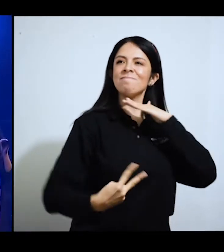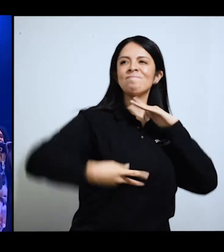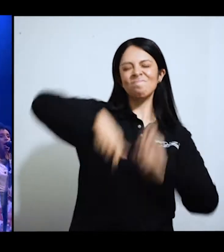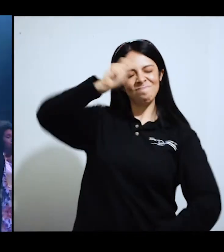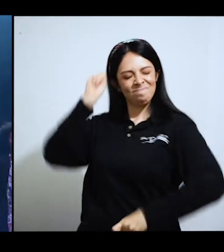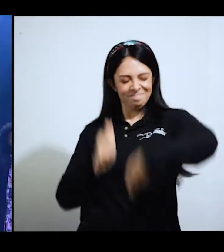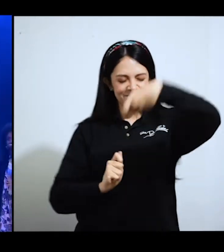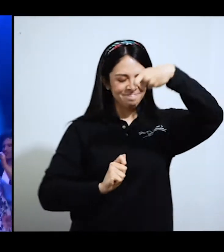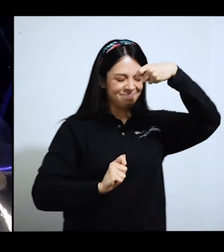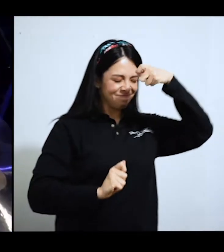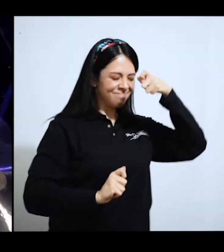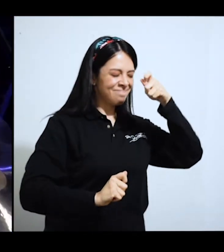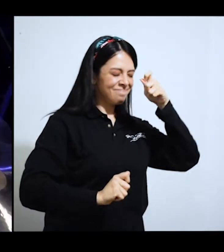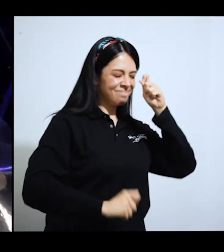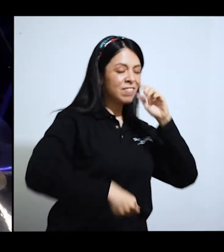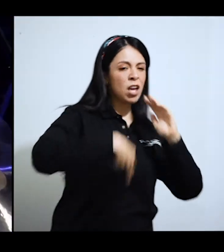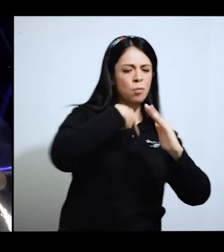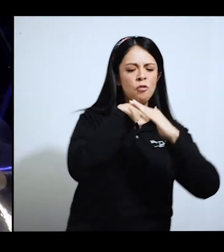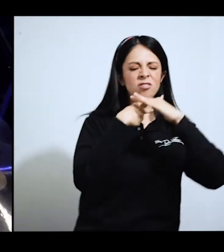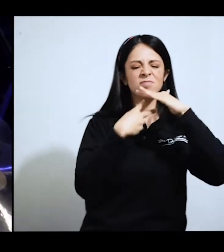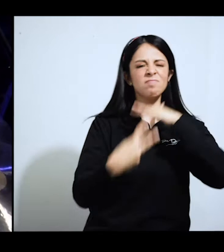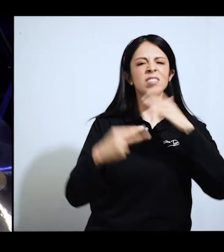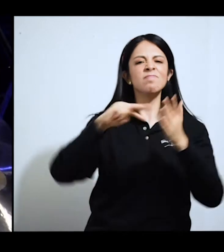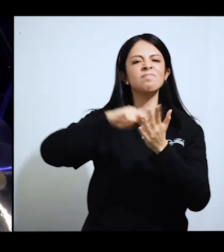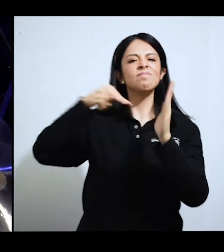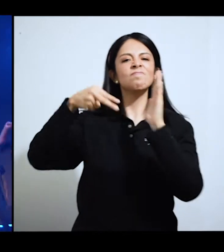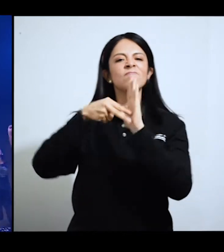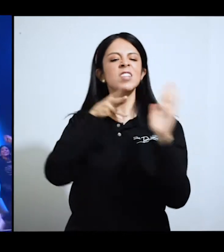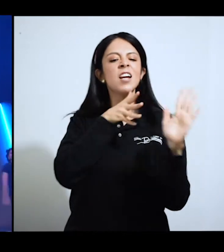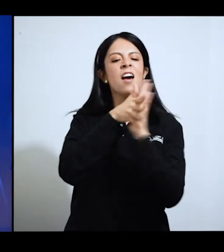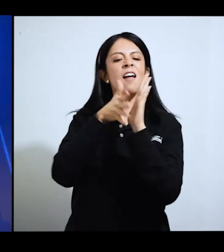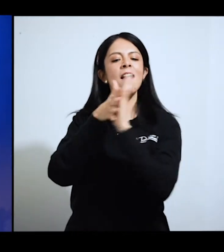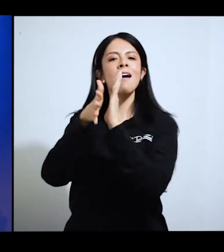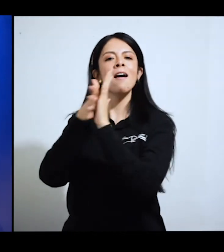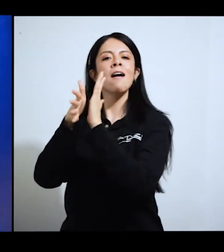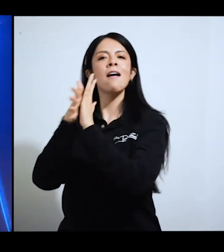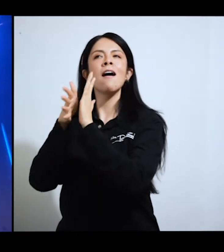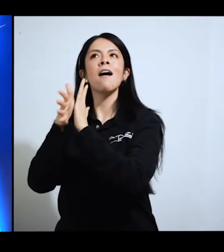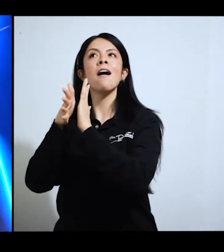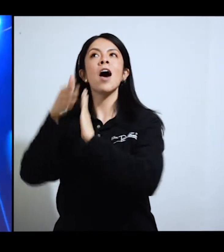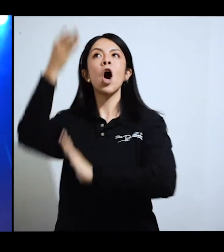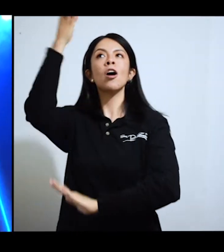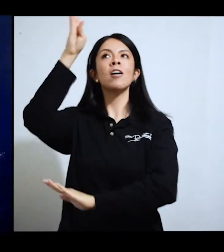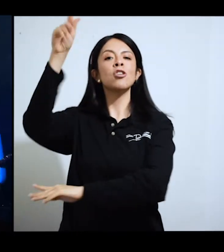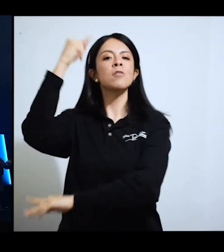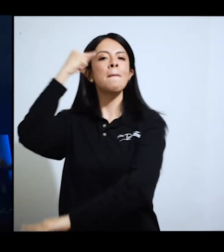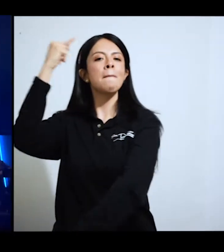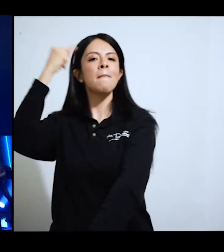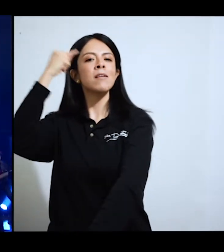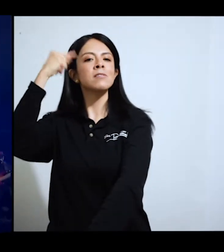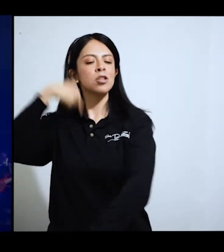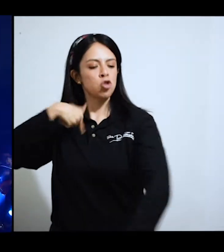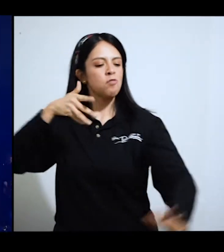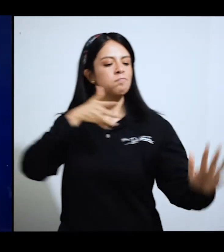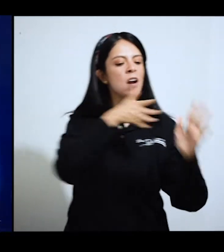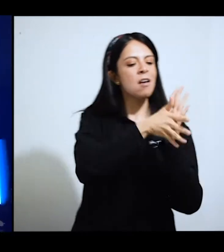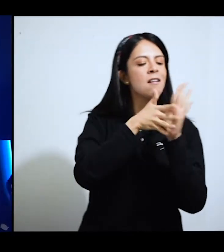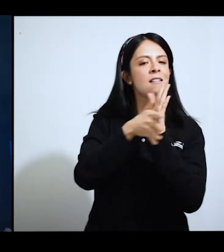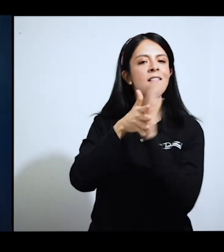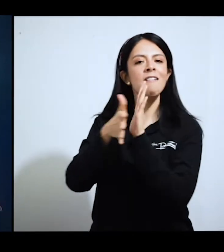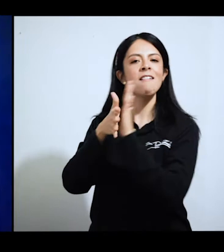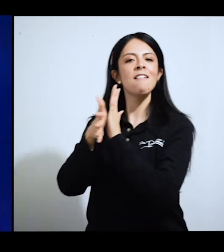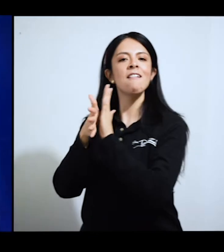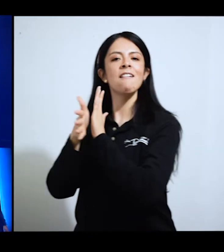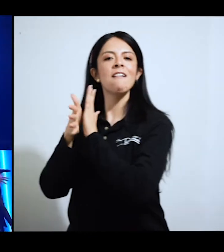para profetizar. Y profetizar es declarar en la tierra lo que el Señor está diciendo de nosotros en el